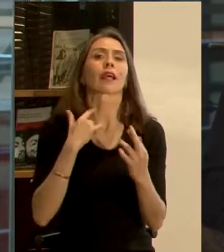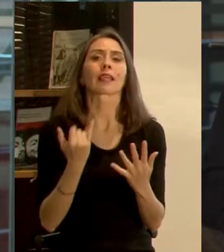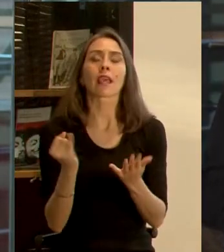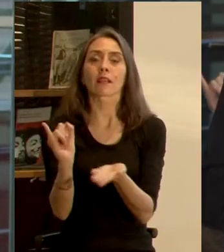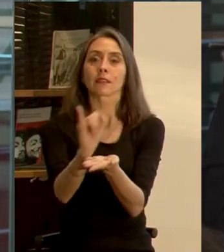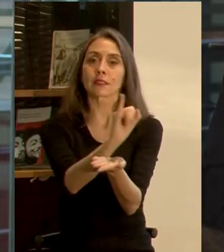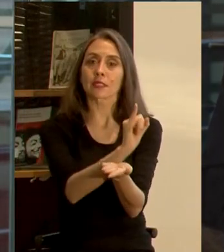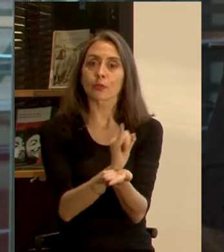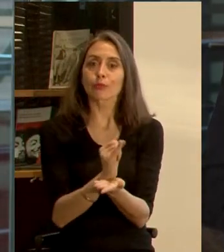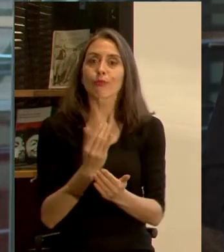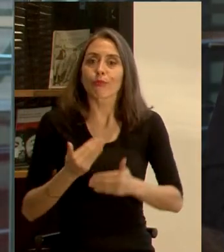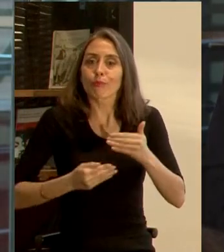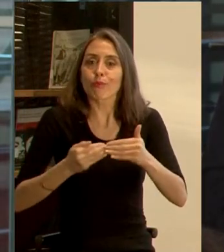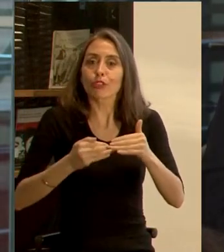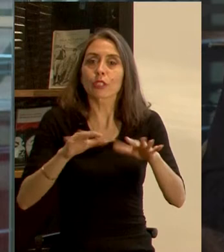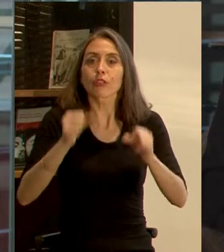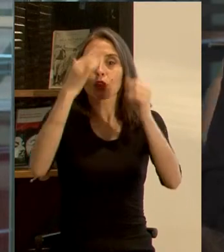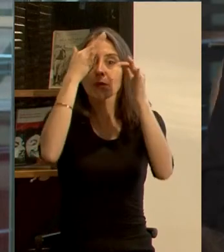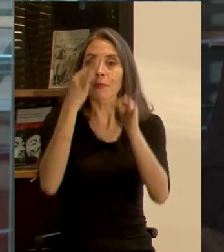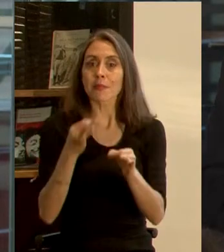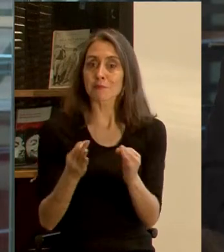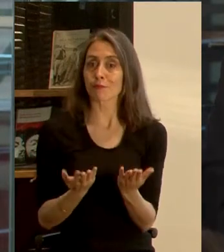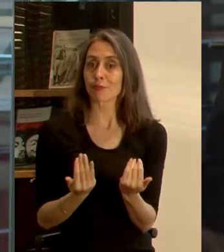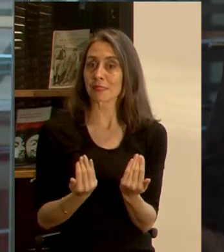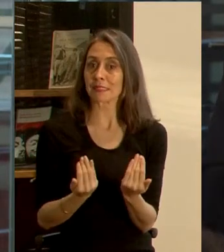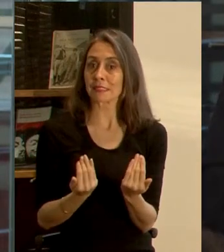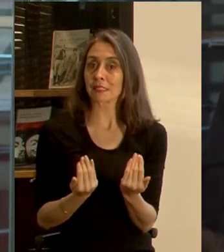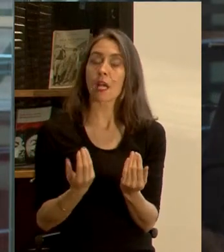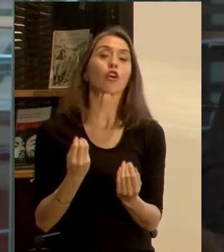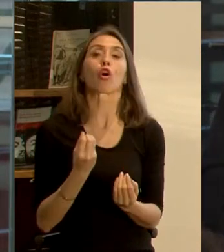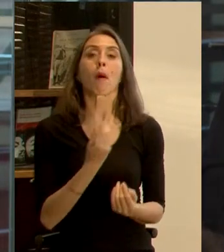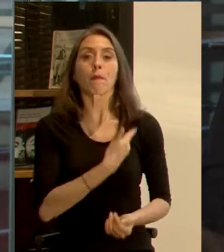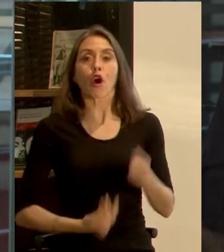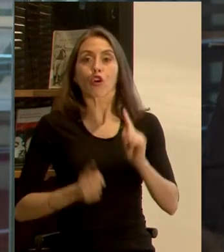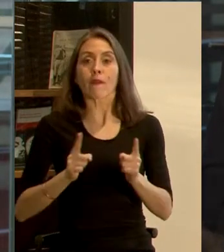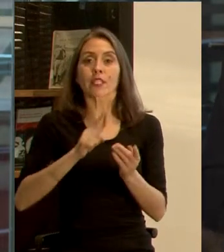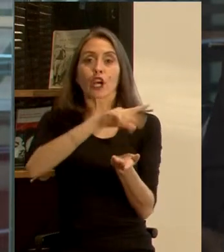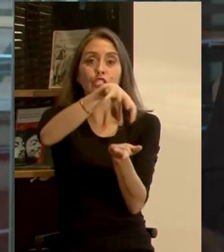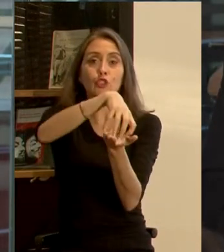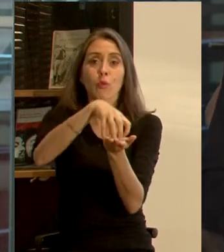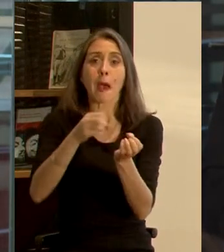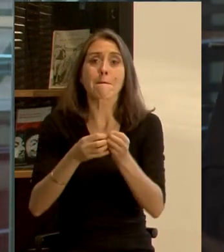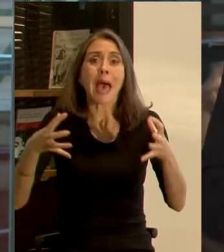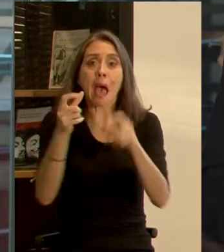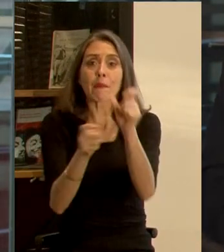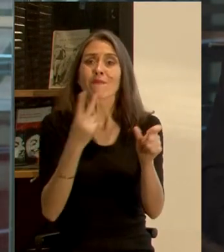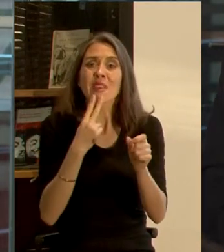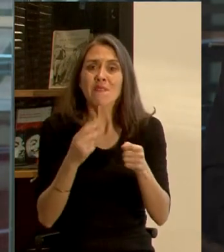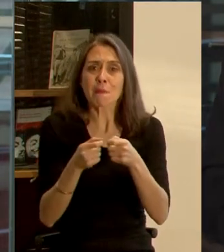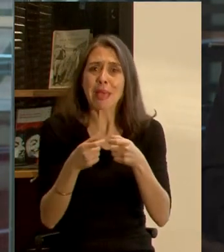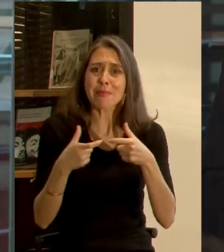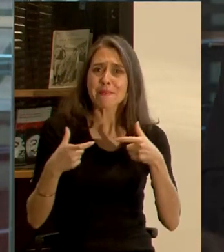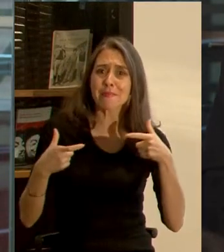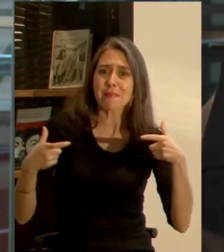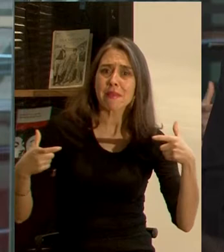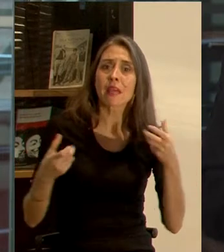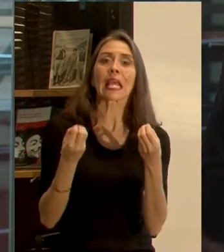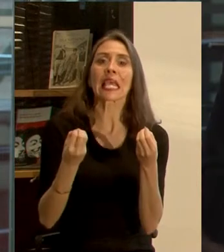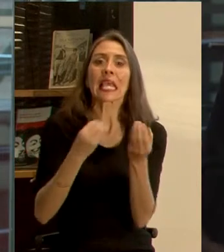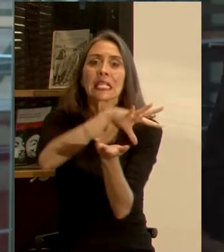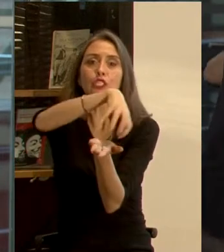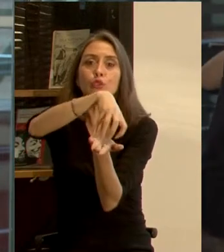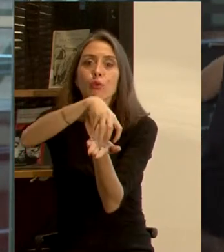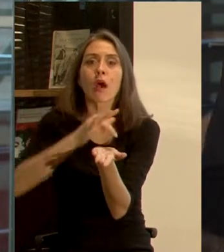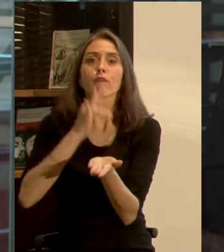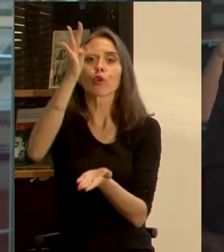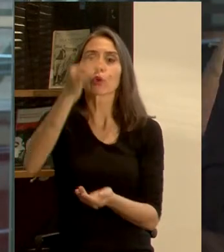instituciones y procesos de toma de decisiones que se requieren para gobernar ciudades cada vez más populosas, teniendo como horizonte qué tipo de urbe